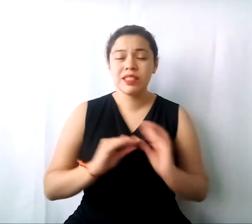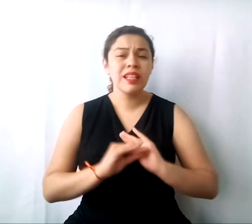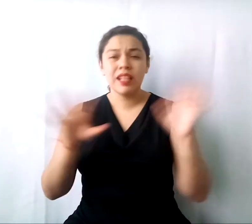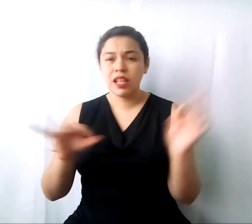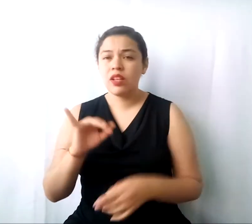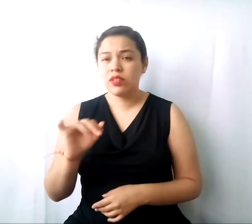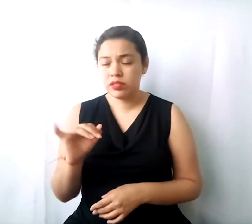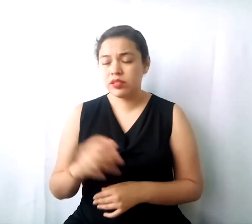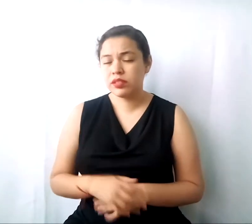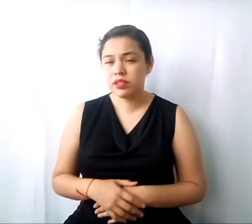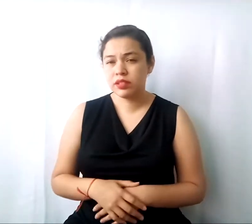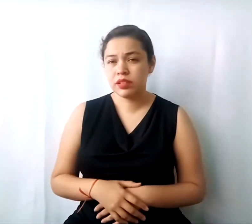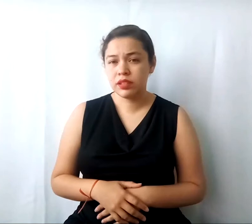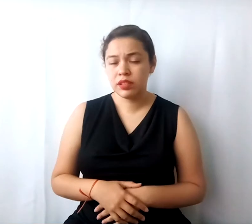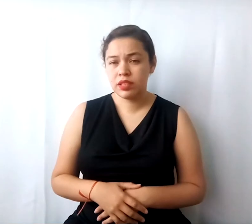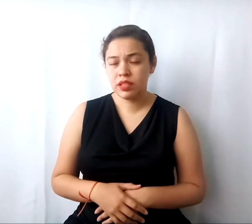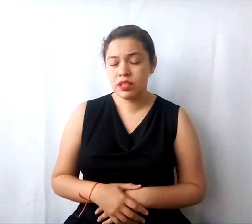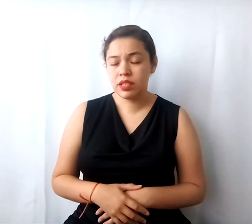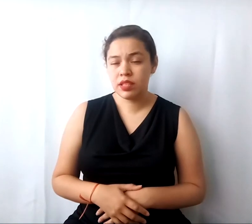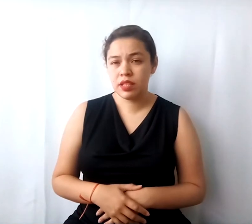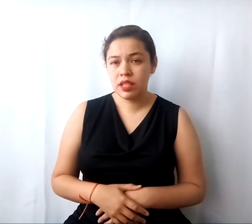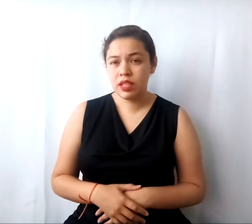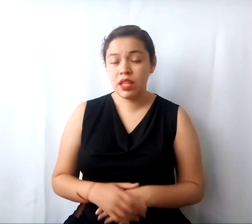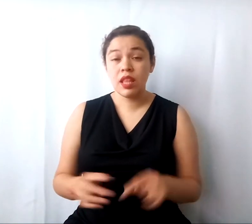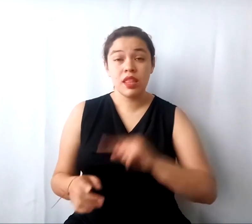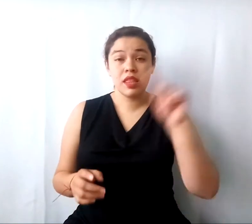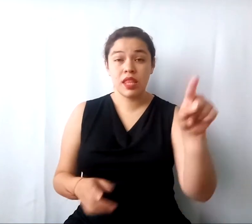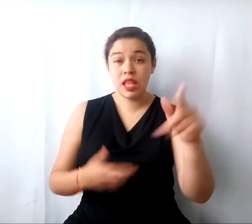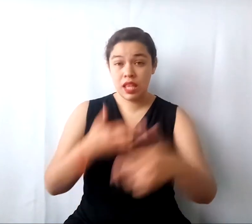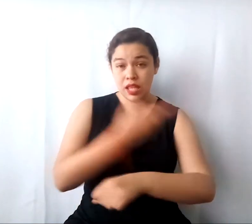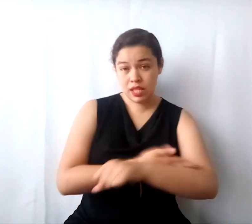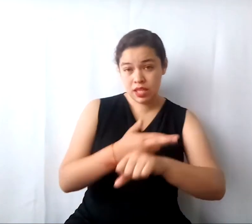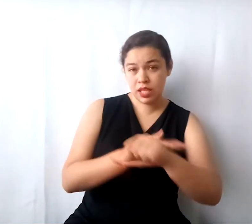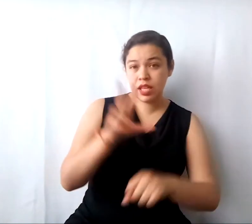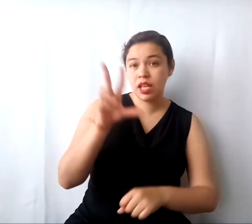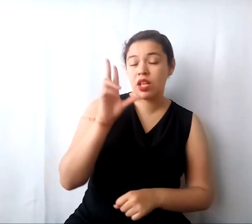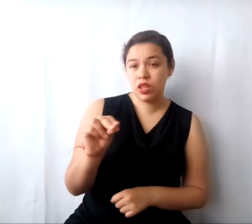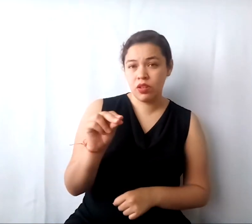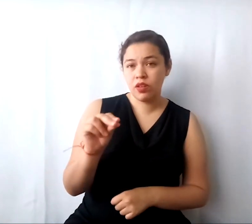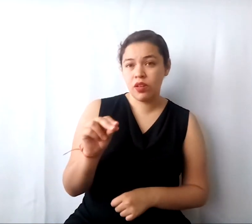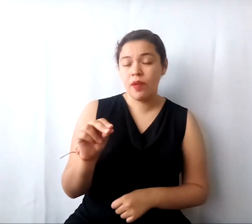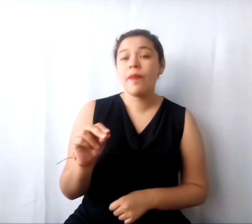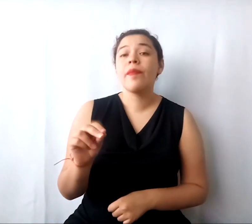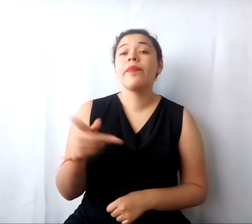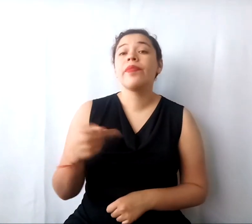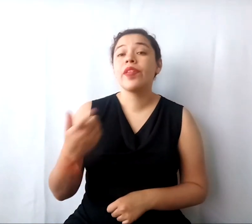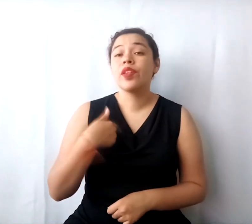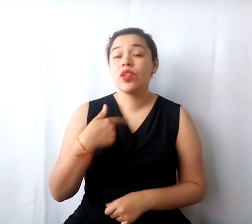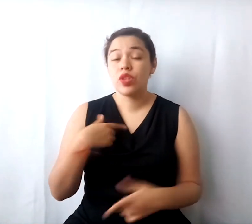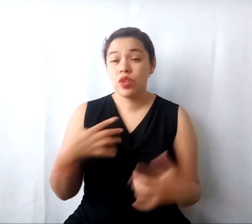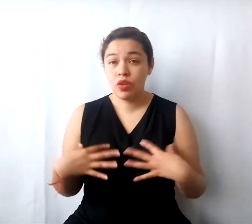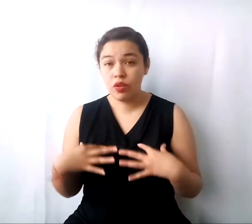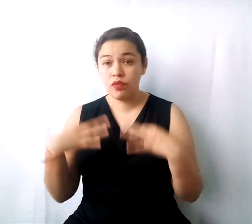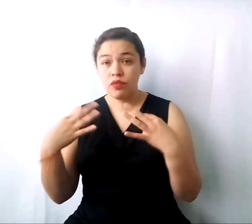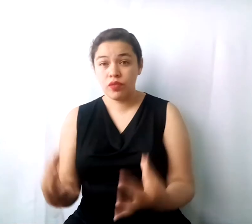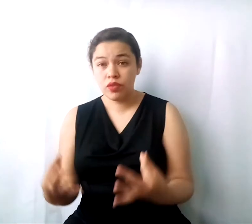que entonces él no tiene que estar registrado, pero yo como fundación que